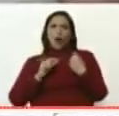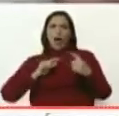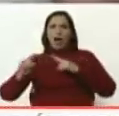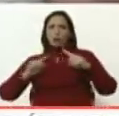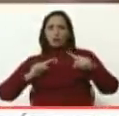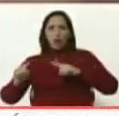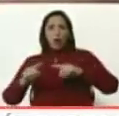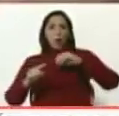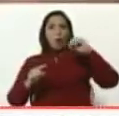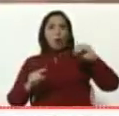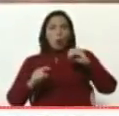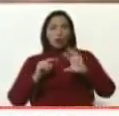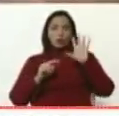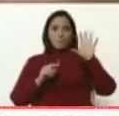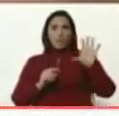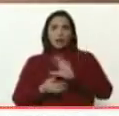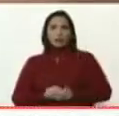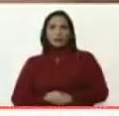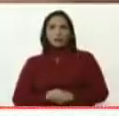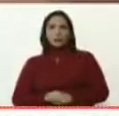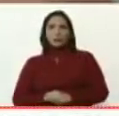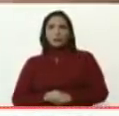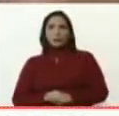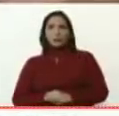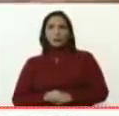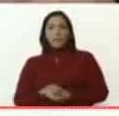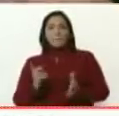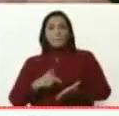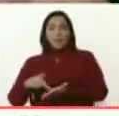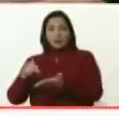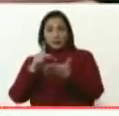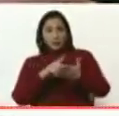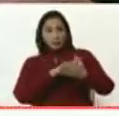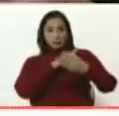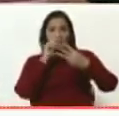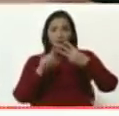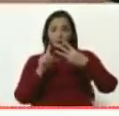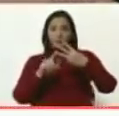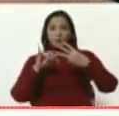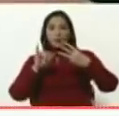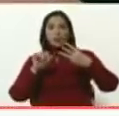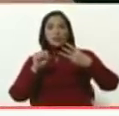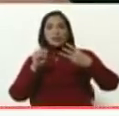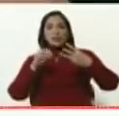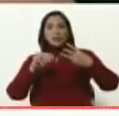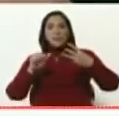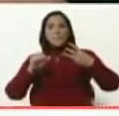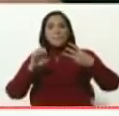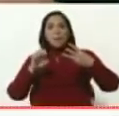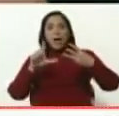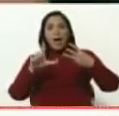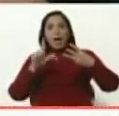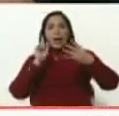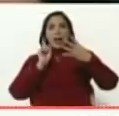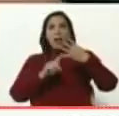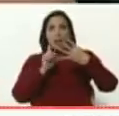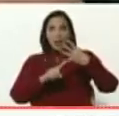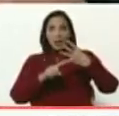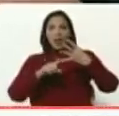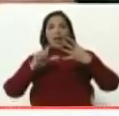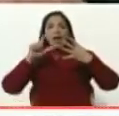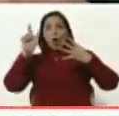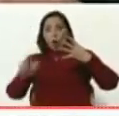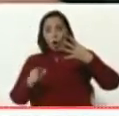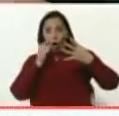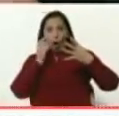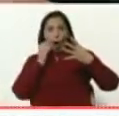oriente del país, la participación del señor Ismael León, la participación del señor Gilbert Caro, que tiene